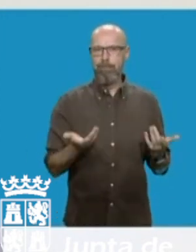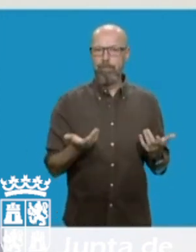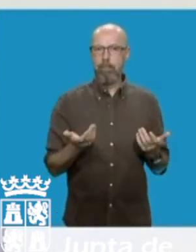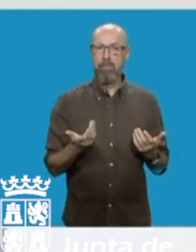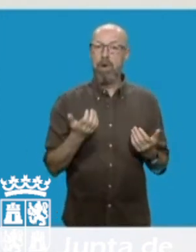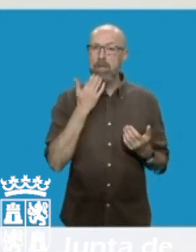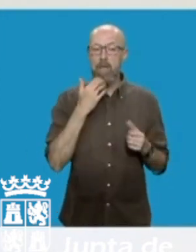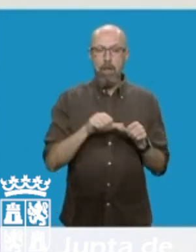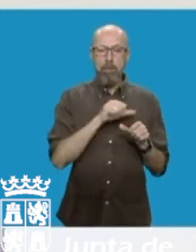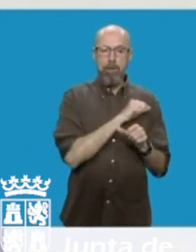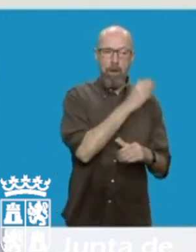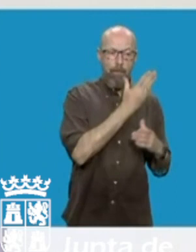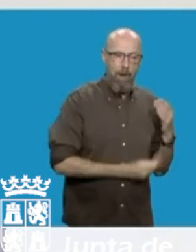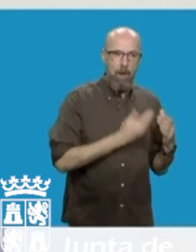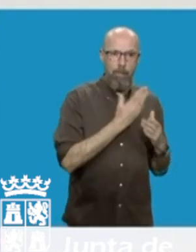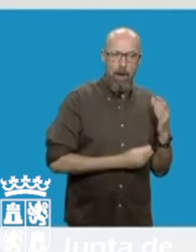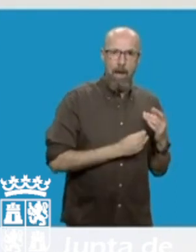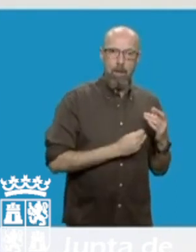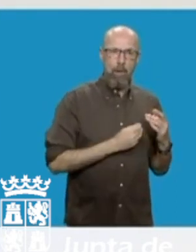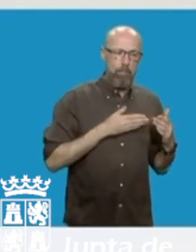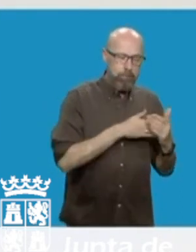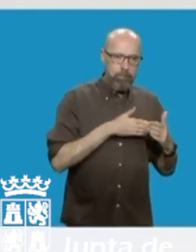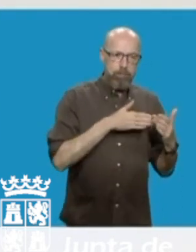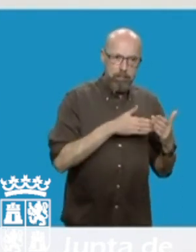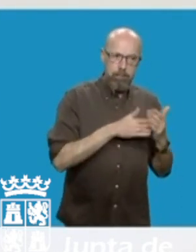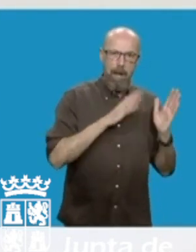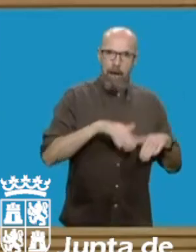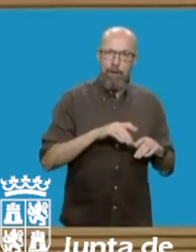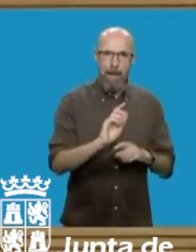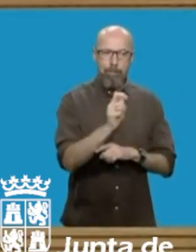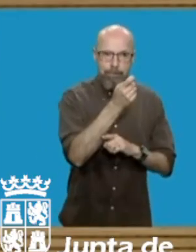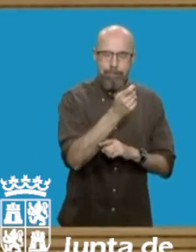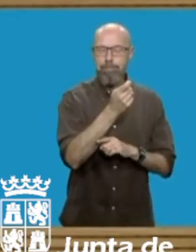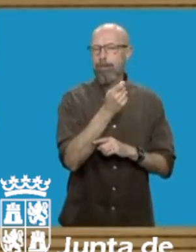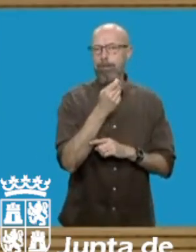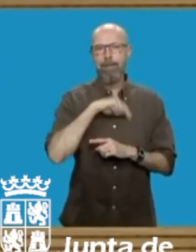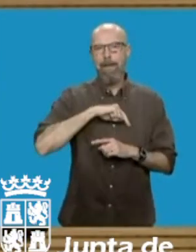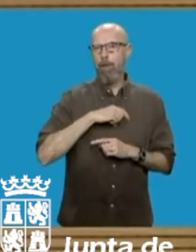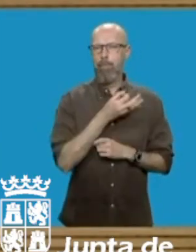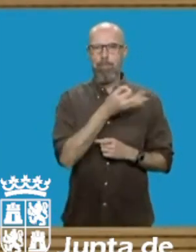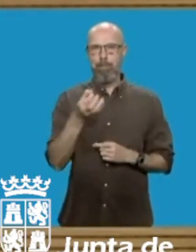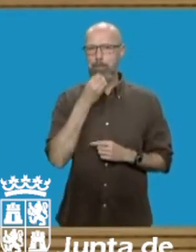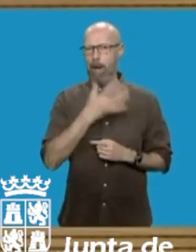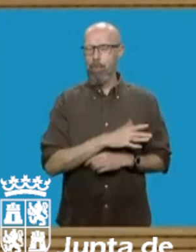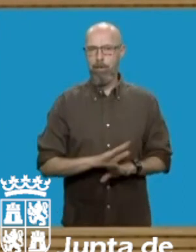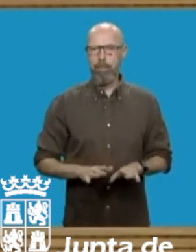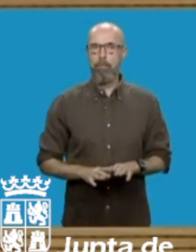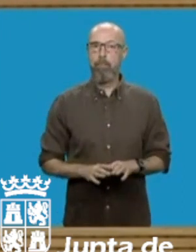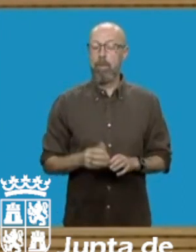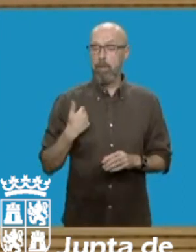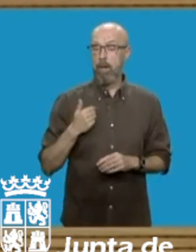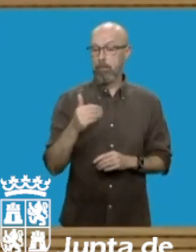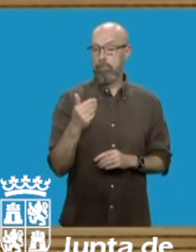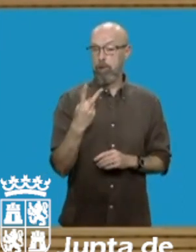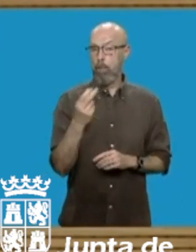fallas y cuanto más te cuesta alcanzar una meta, pues luego mejor te sabe el triunfo. Quedan 7 meses para la edición de 2022,